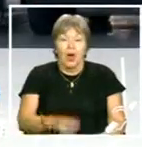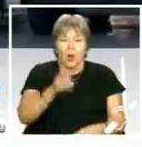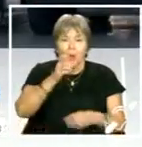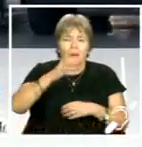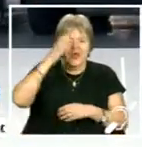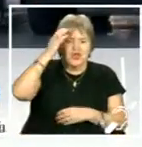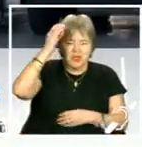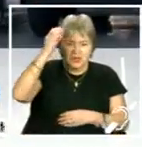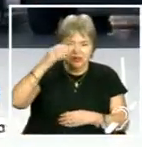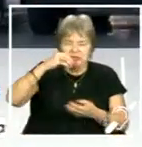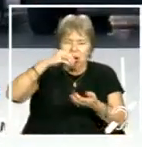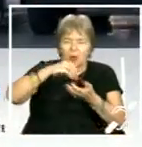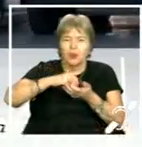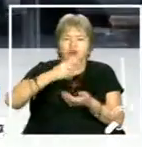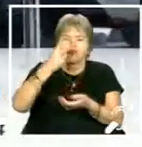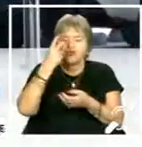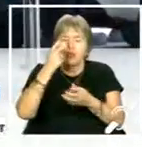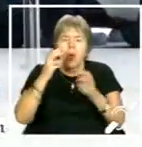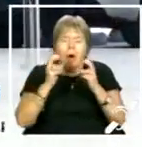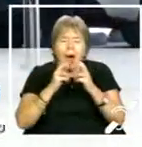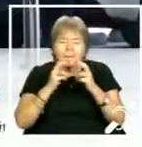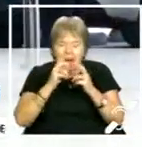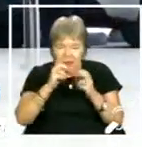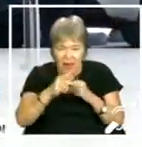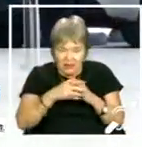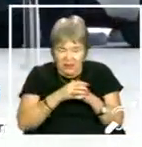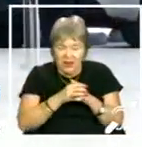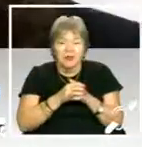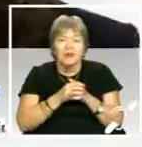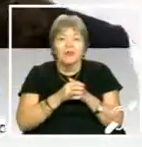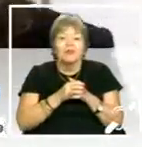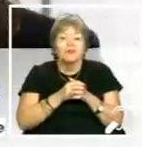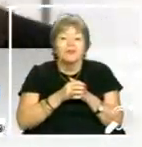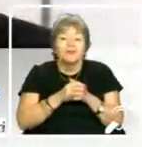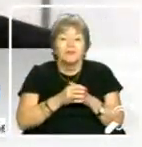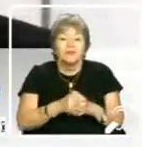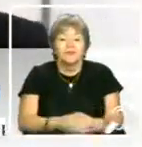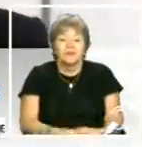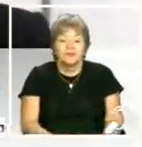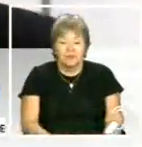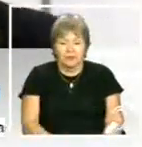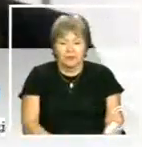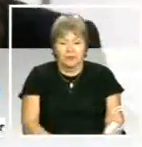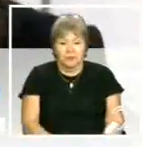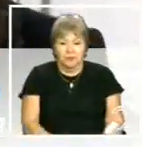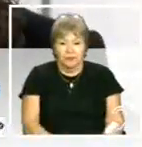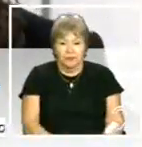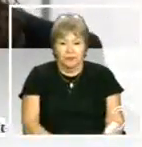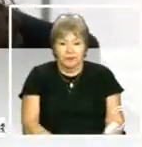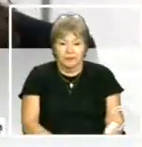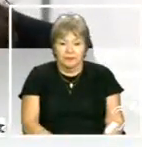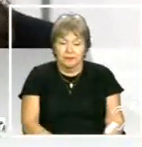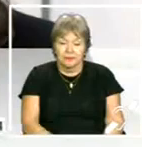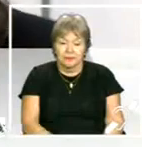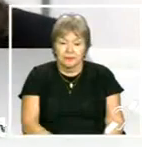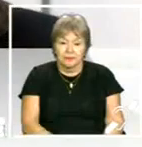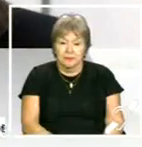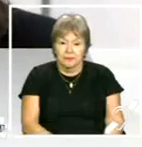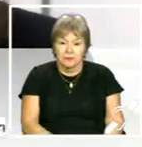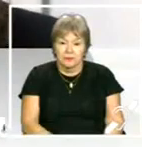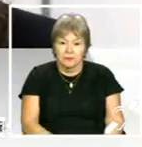de știință au instalat două prototipuri ale fotobioreactorului. Nuestros reactores del proyecto Bialga en sí